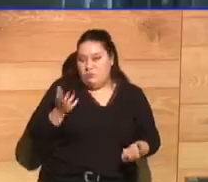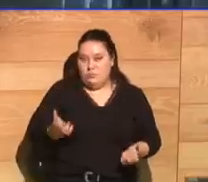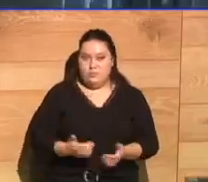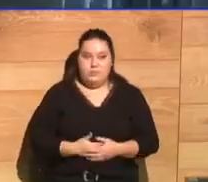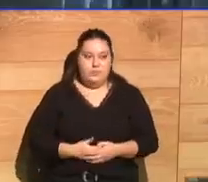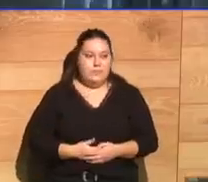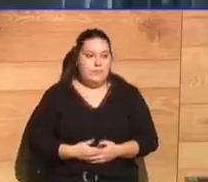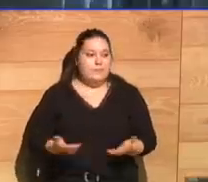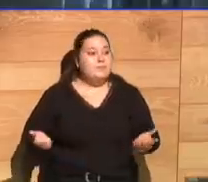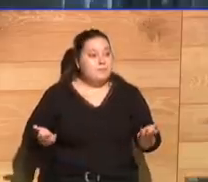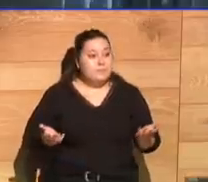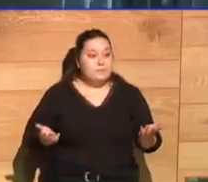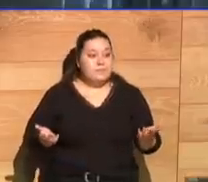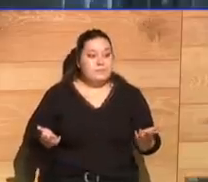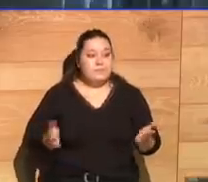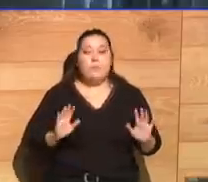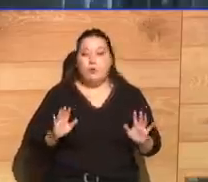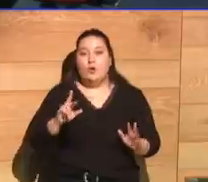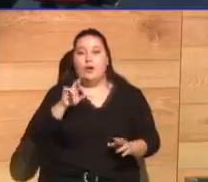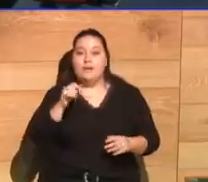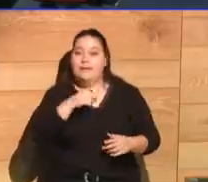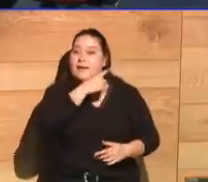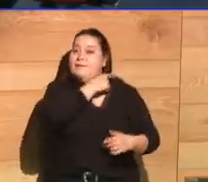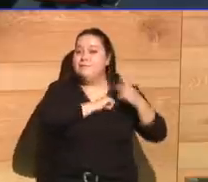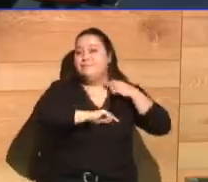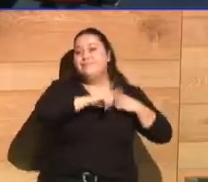Entonces, Richard Donner se estaba alisando el pelo.